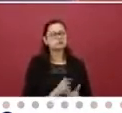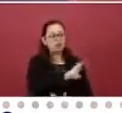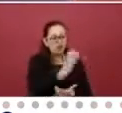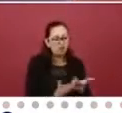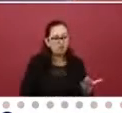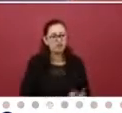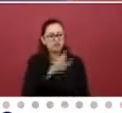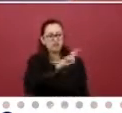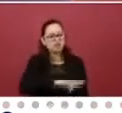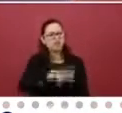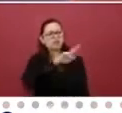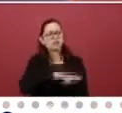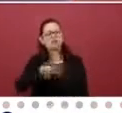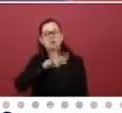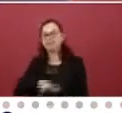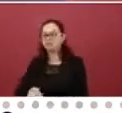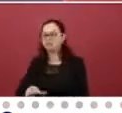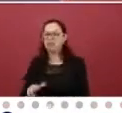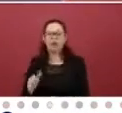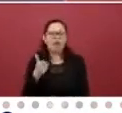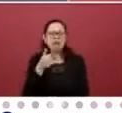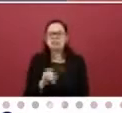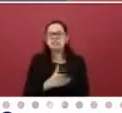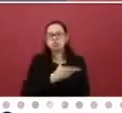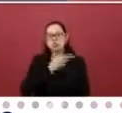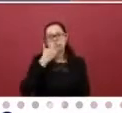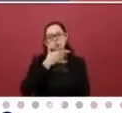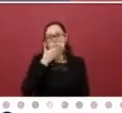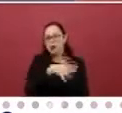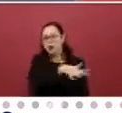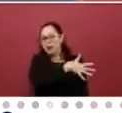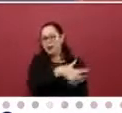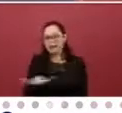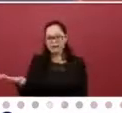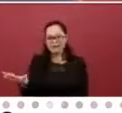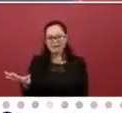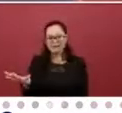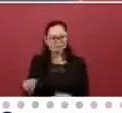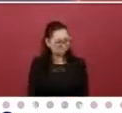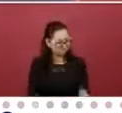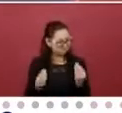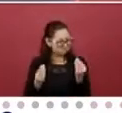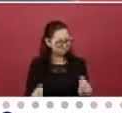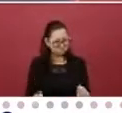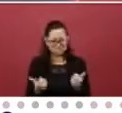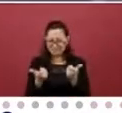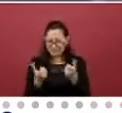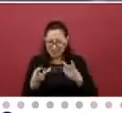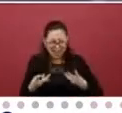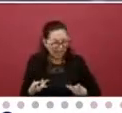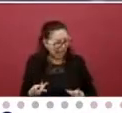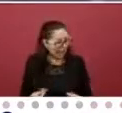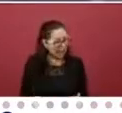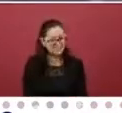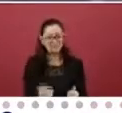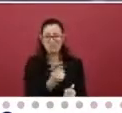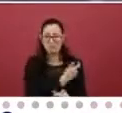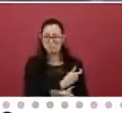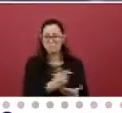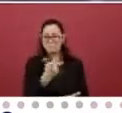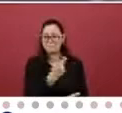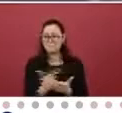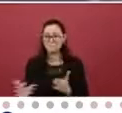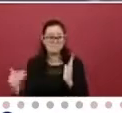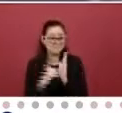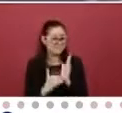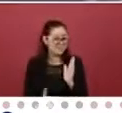declaración patrimonial, pues son herramientas que pueden ser útiles para el monitoreo de la función pública, pero no